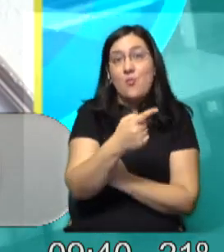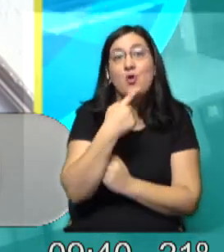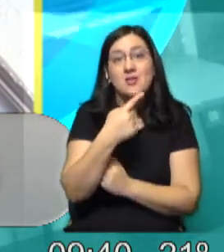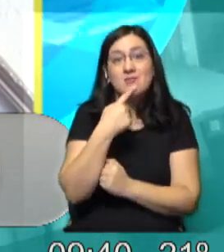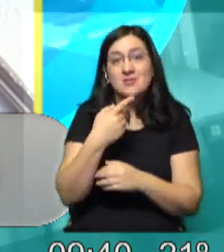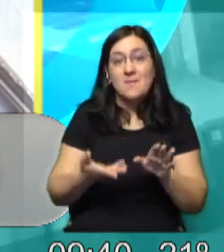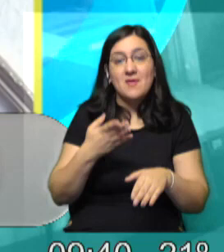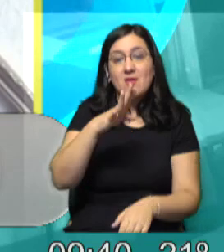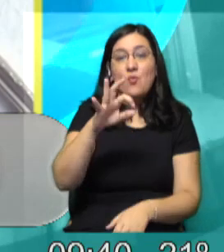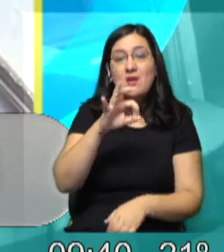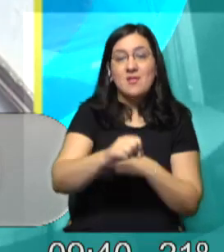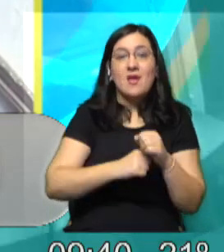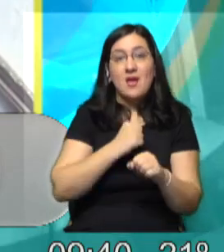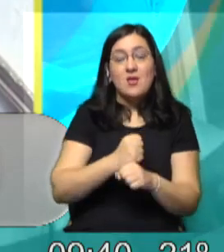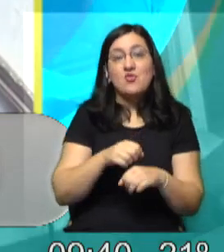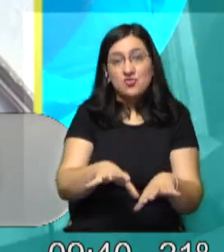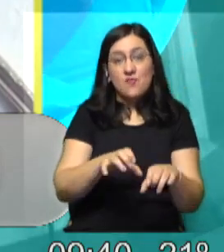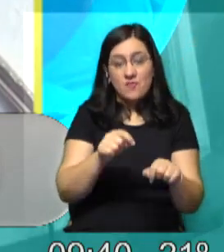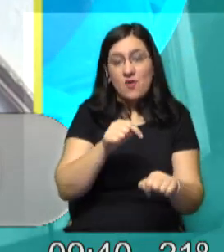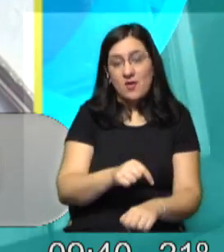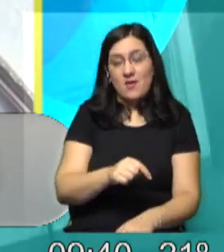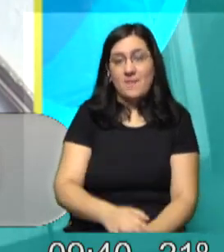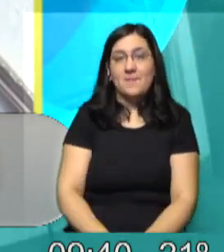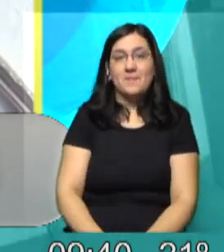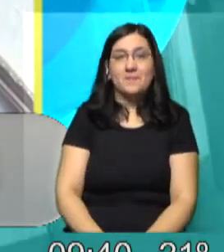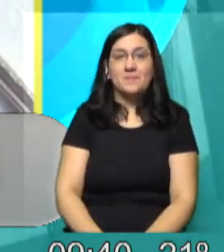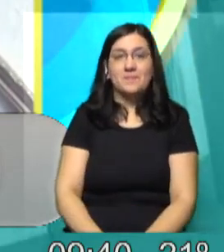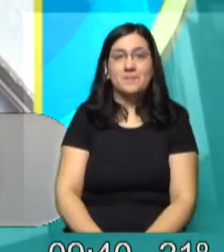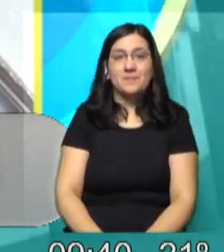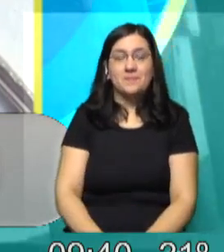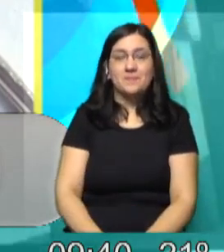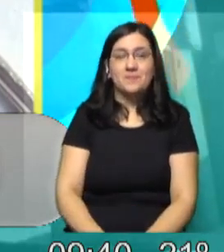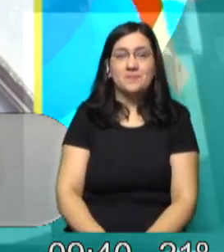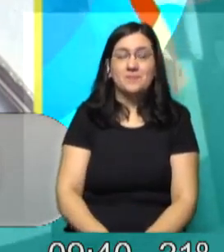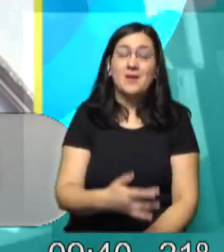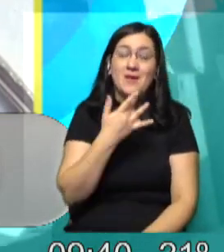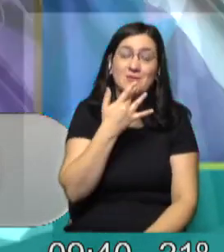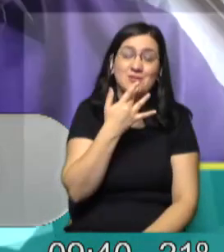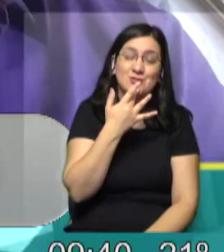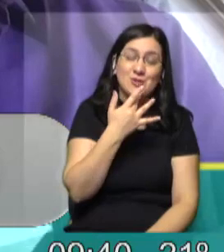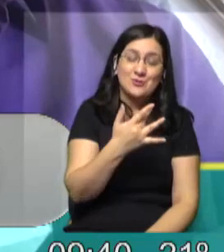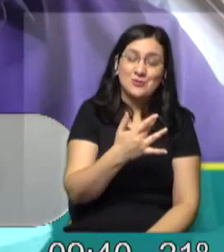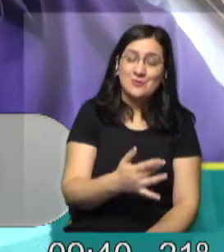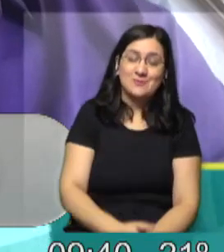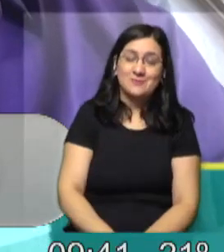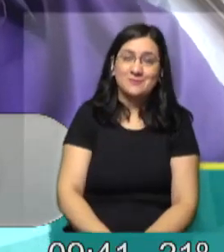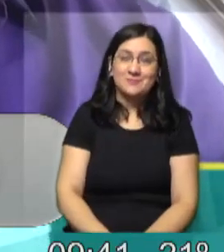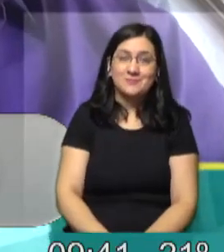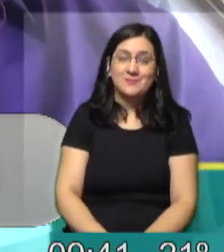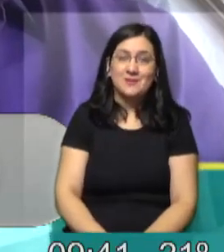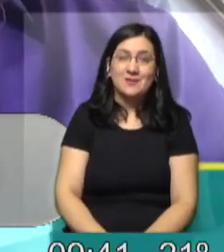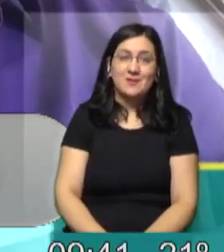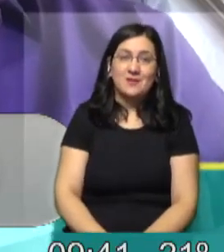40 años en Suiza guos para responder ya a la primera pregunta maravilloso qué maravilla qué maravilla